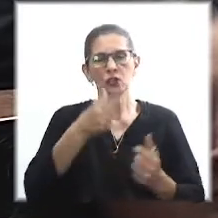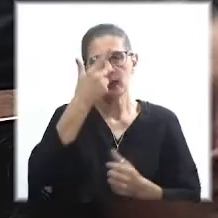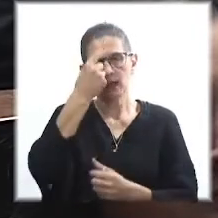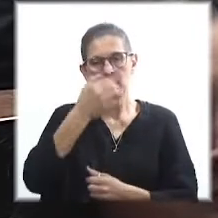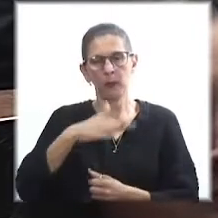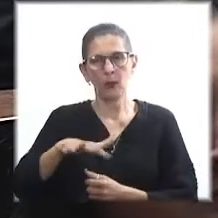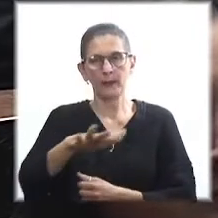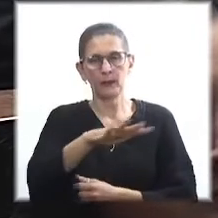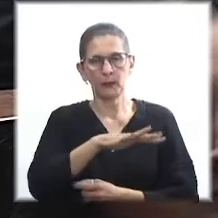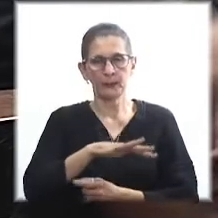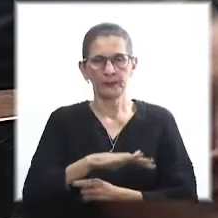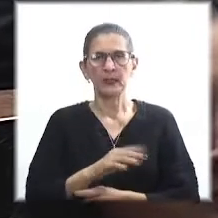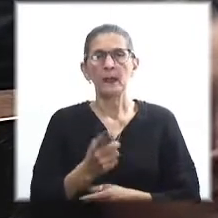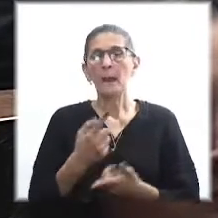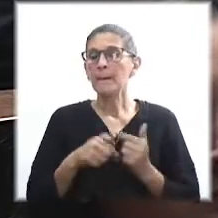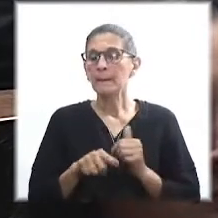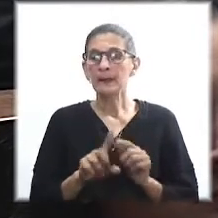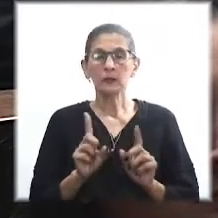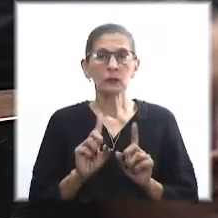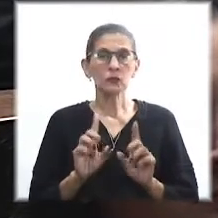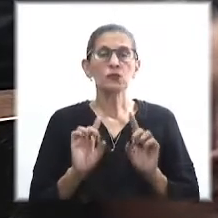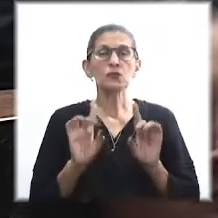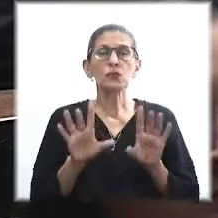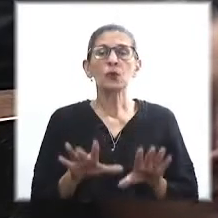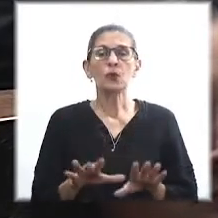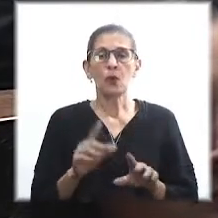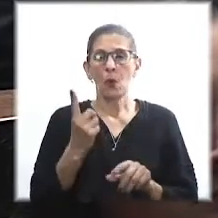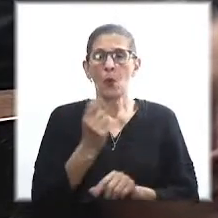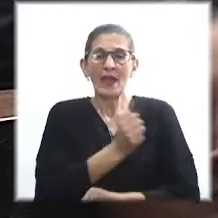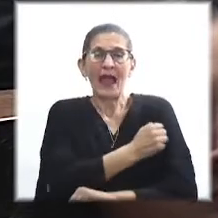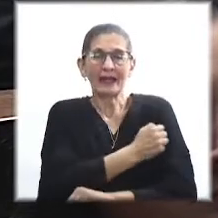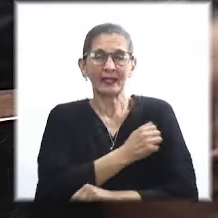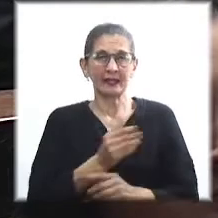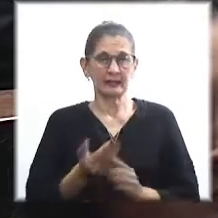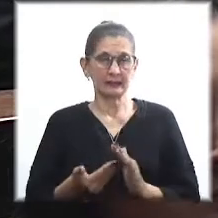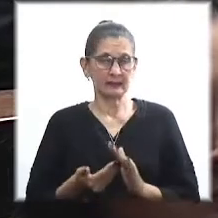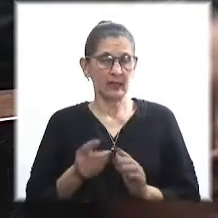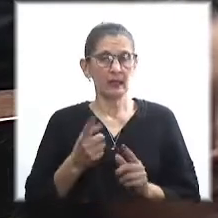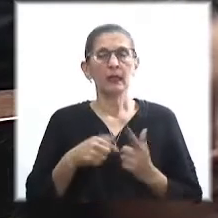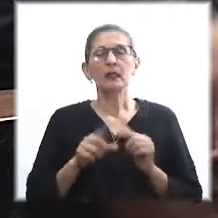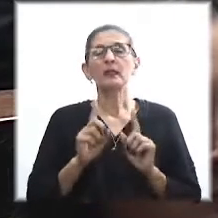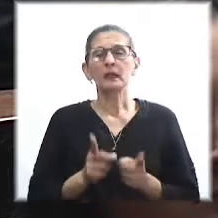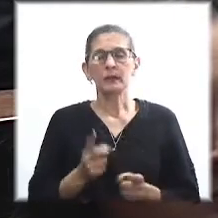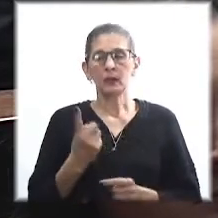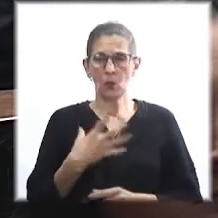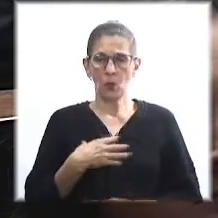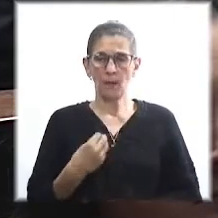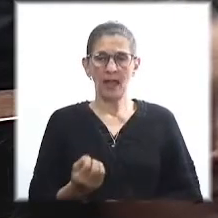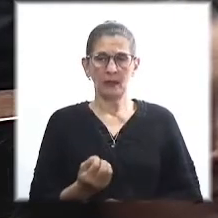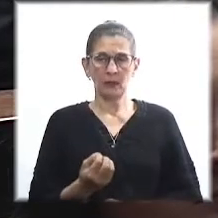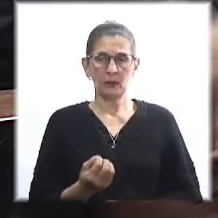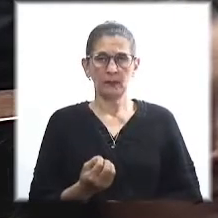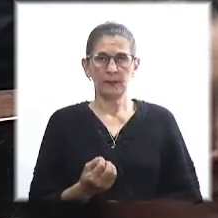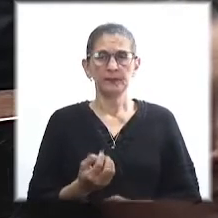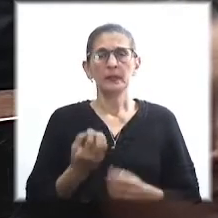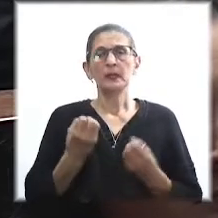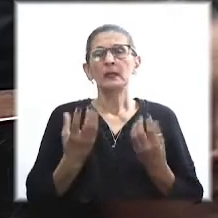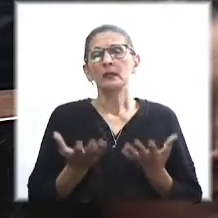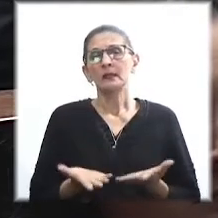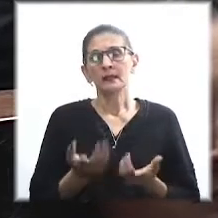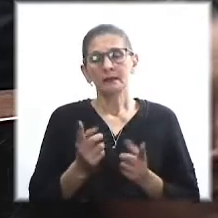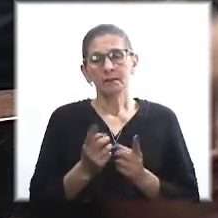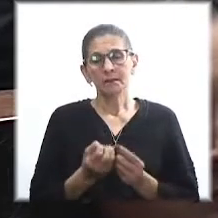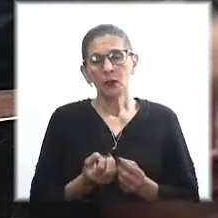pueblo. Pero no solo fue un gran artista, también fue un gran blanco, y como